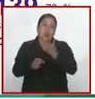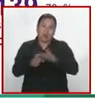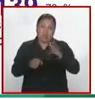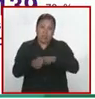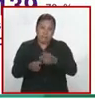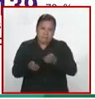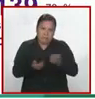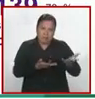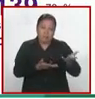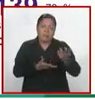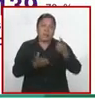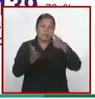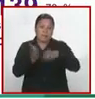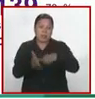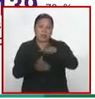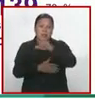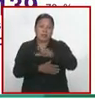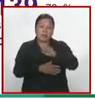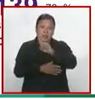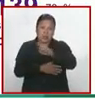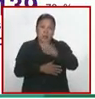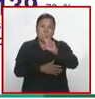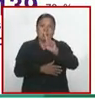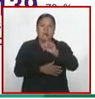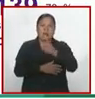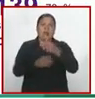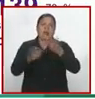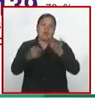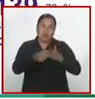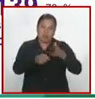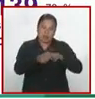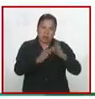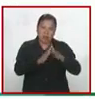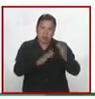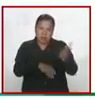y mil 130 casos ambulatorios